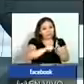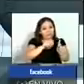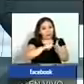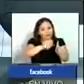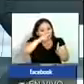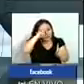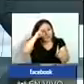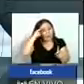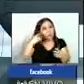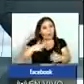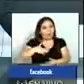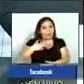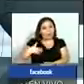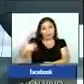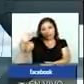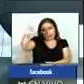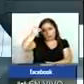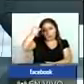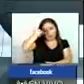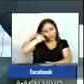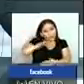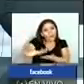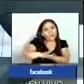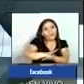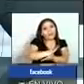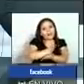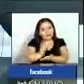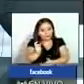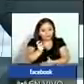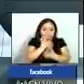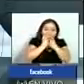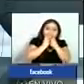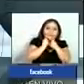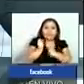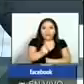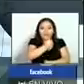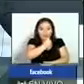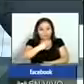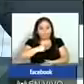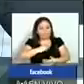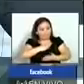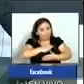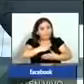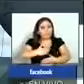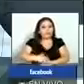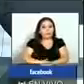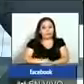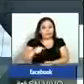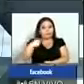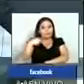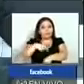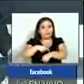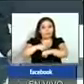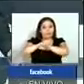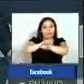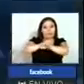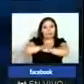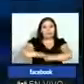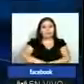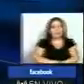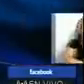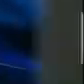Que nos enseñaste Y que compartiste con nosotros La pasión por las noticias Y lo hacemos de todo corazón Vamos a comerciales